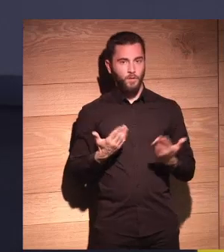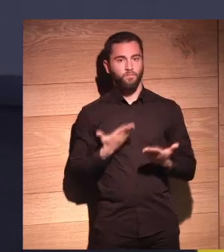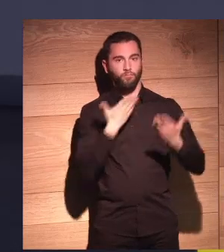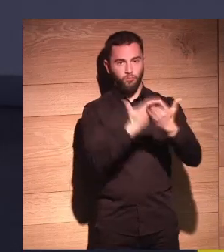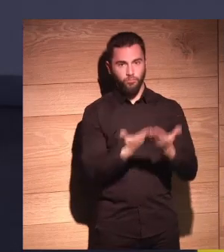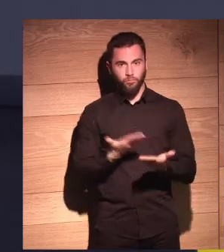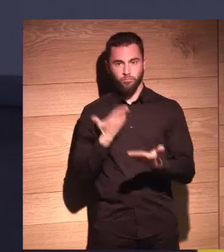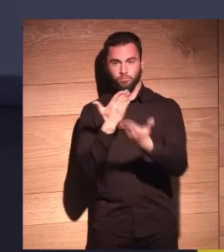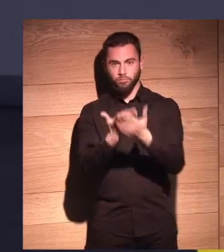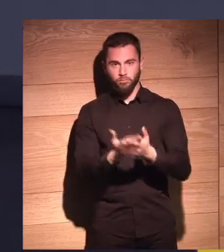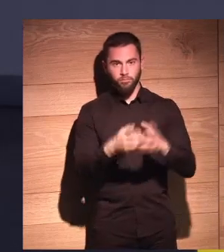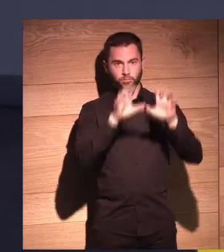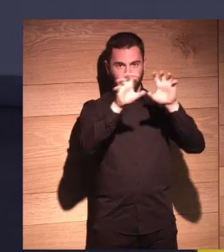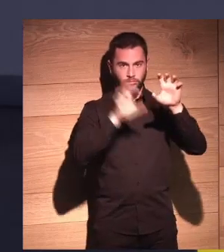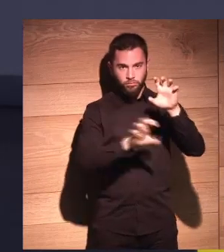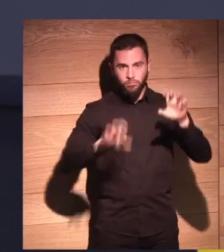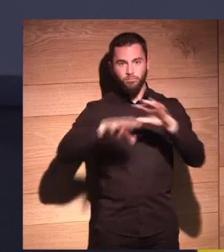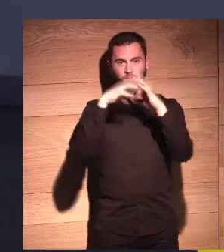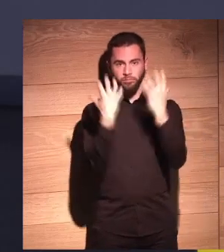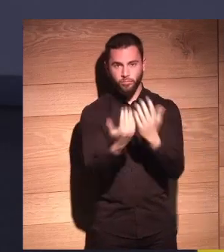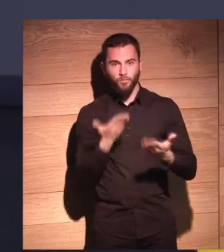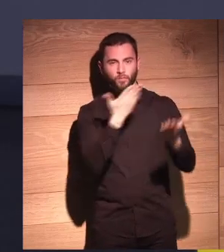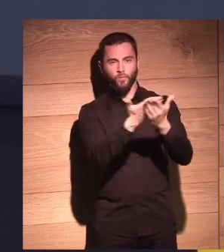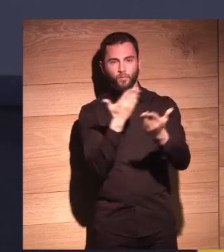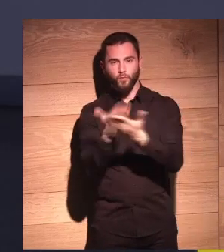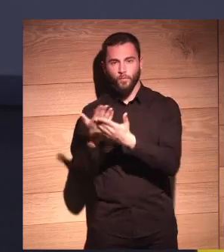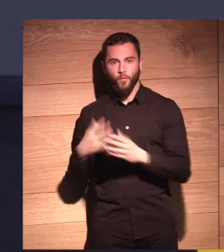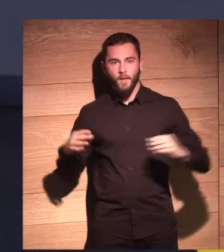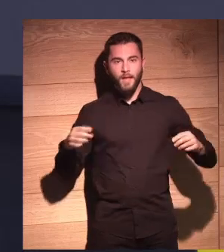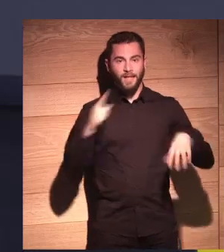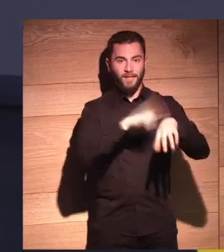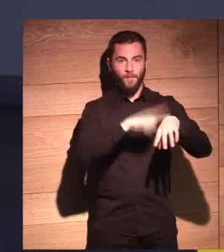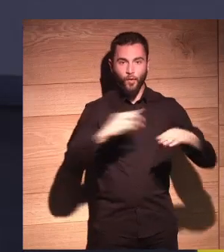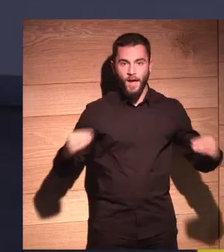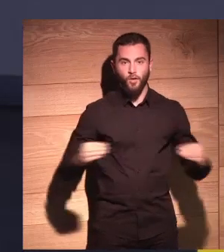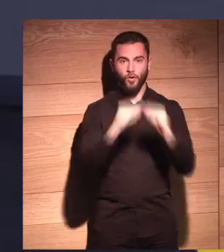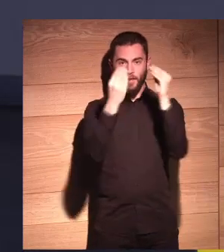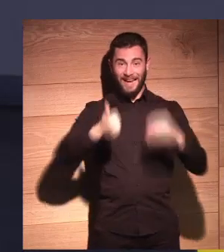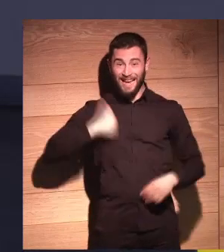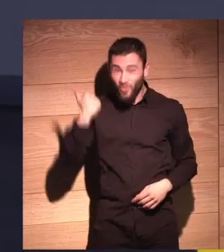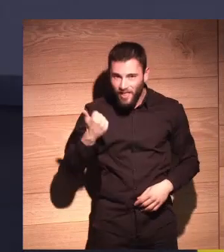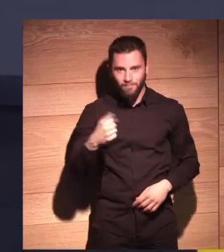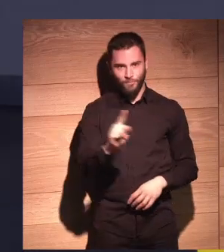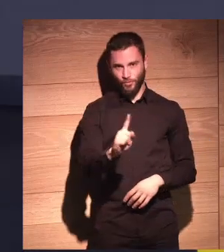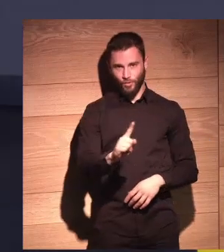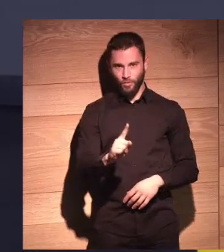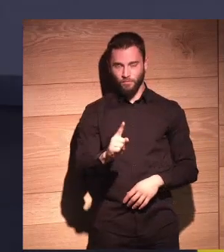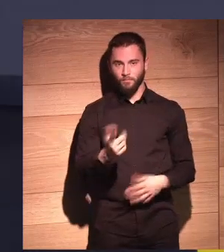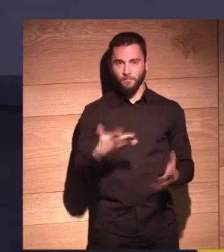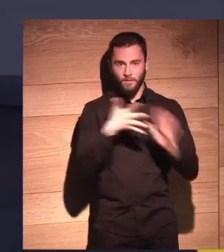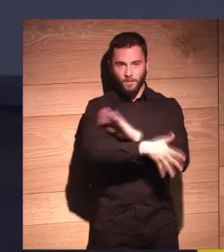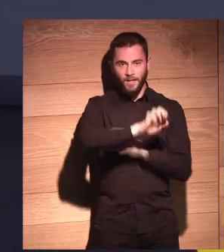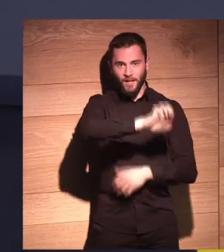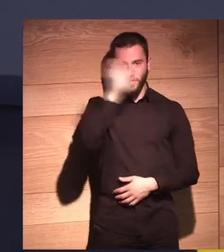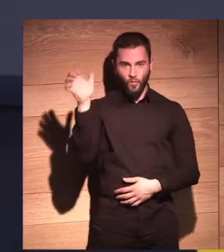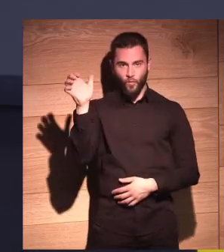iniciativas gubernamentales o transnacionales que han coincidido en el tiempo, ¿no? Y no es por casualidad. Es decir, en